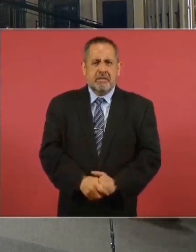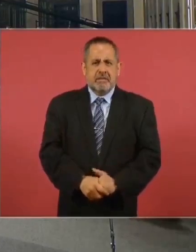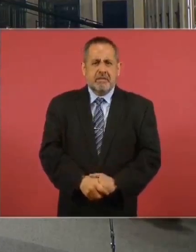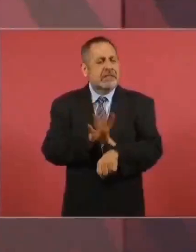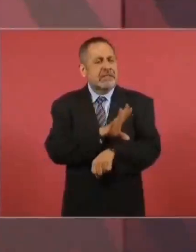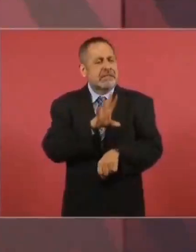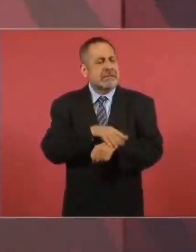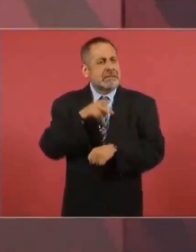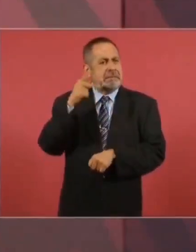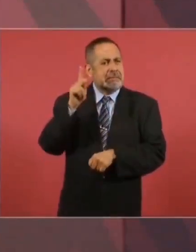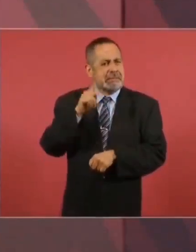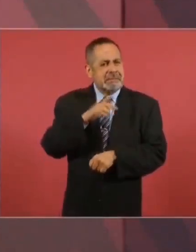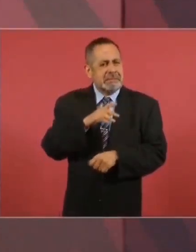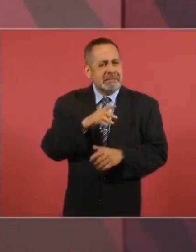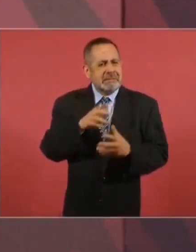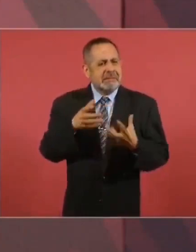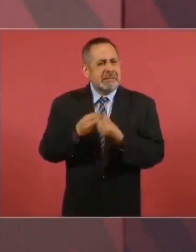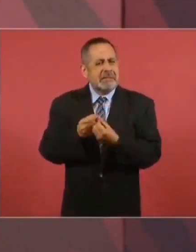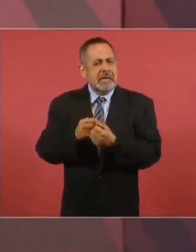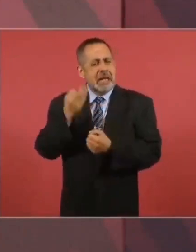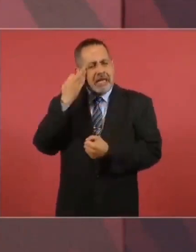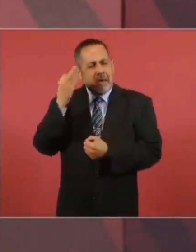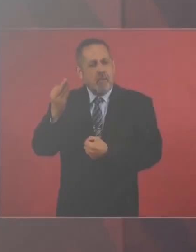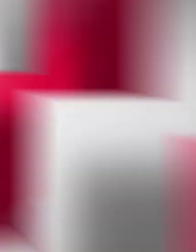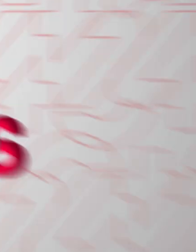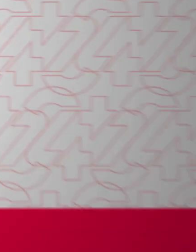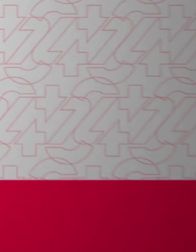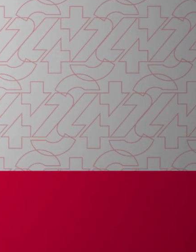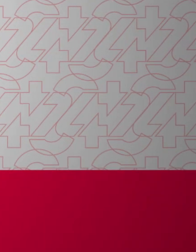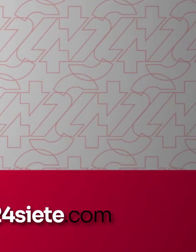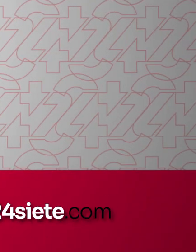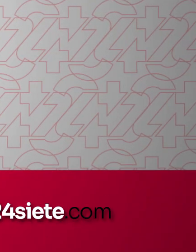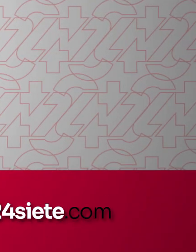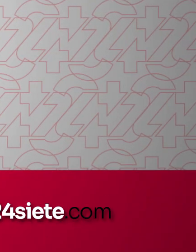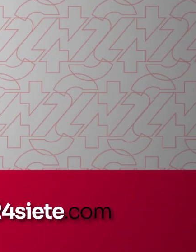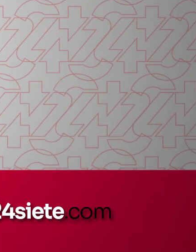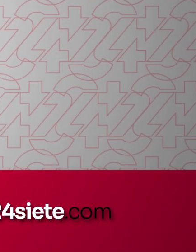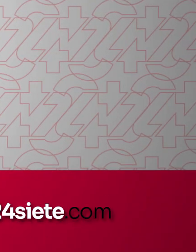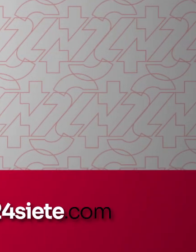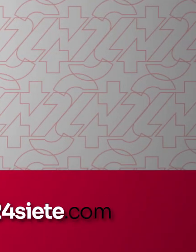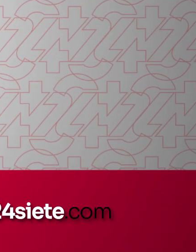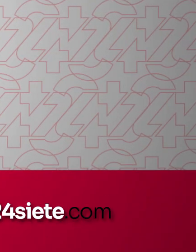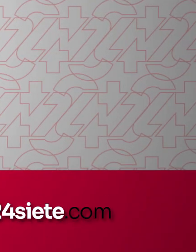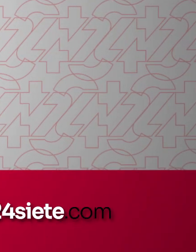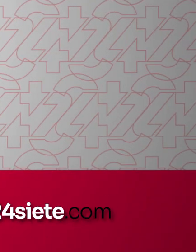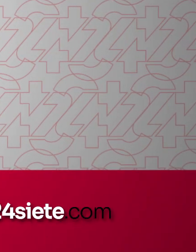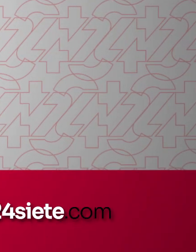Les saludó Jonathan Lee. Las noticias son 24/7.